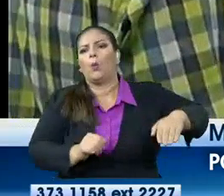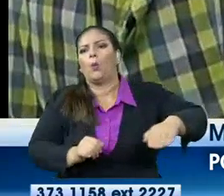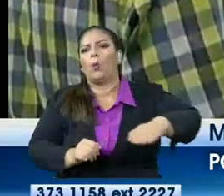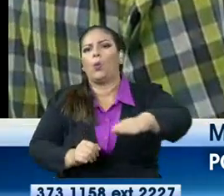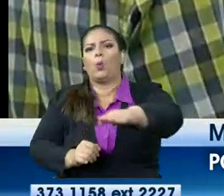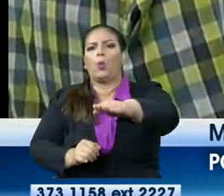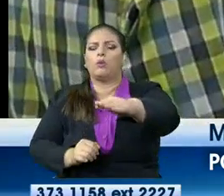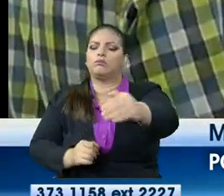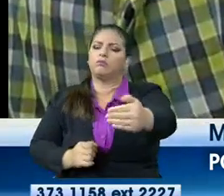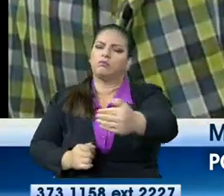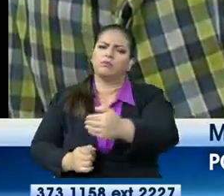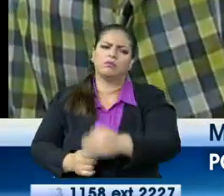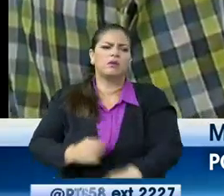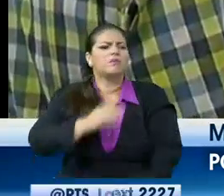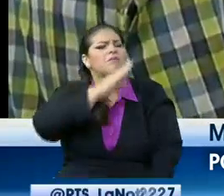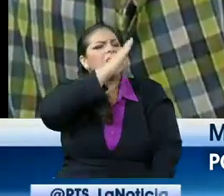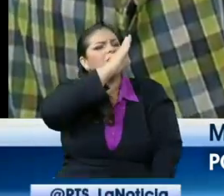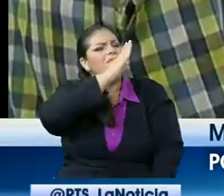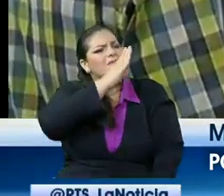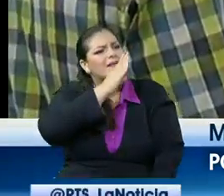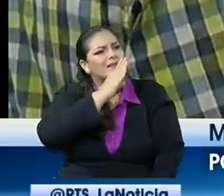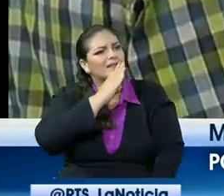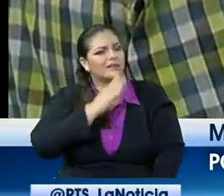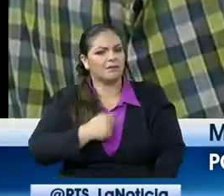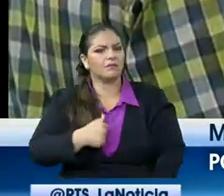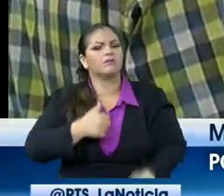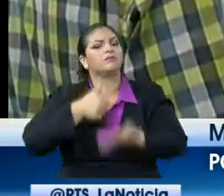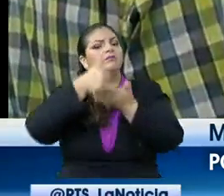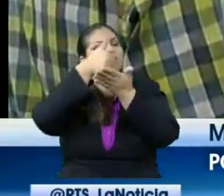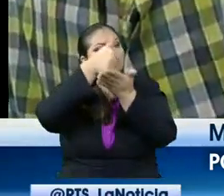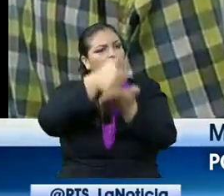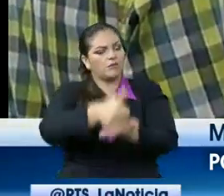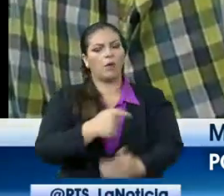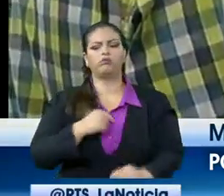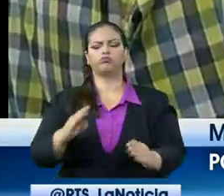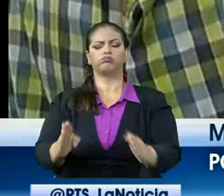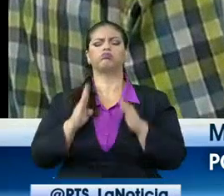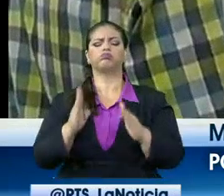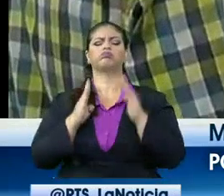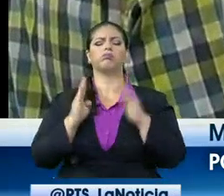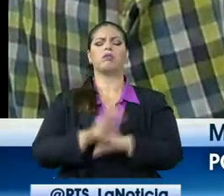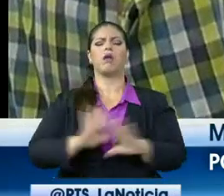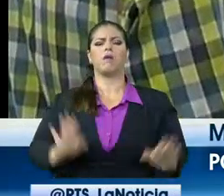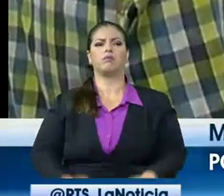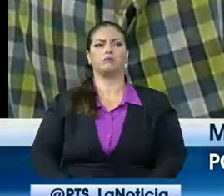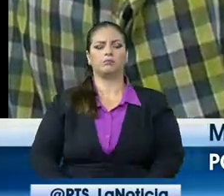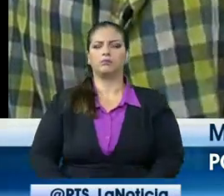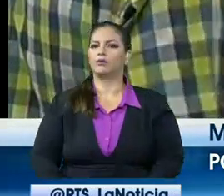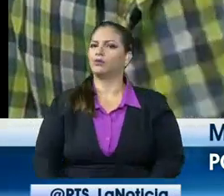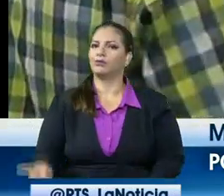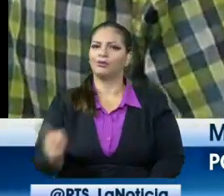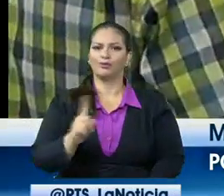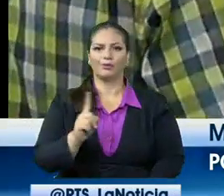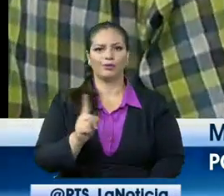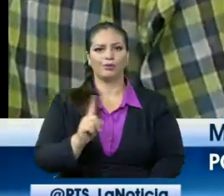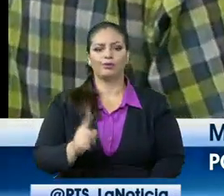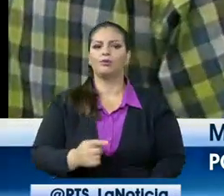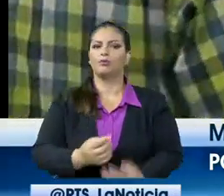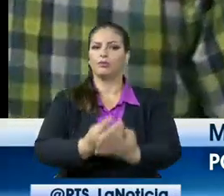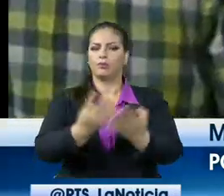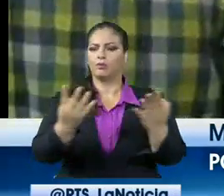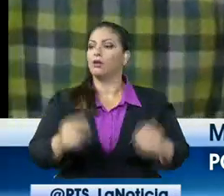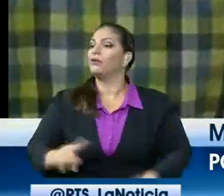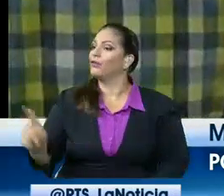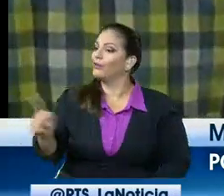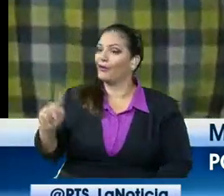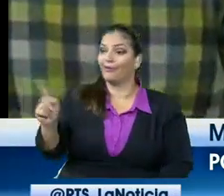todo respeto. Vamos a ayudarnos, sí, me comprometo a ayudar. Por eso, hablemos por toda la ciudad, así, no hablemos a título personal, hablemos en comunidad. Porque es